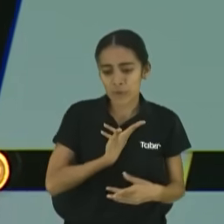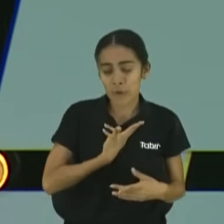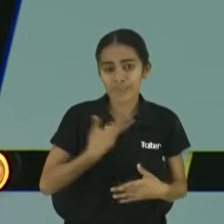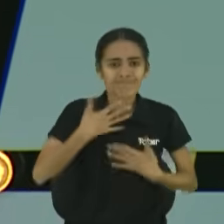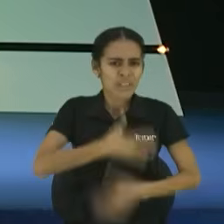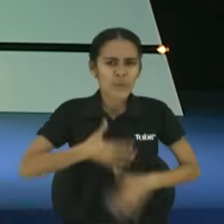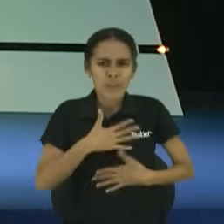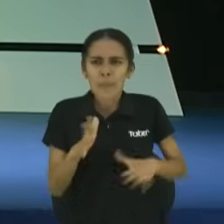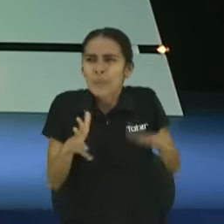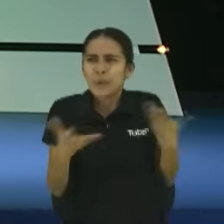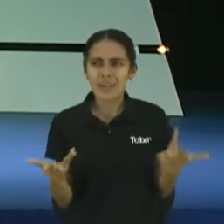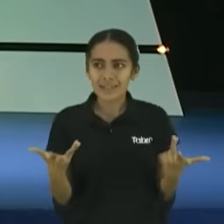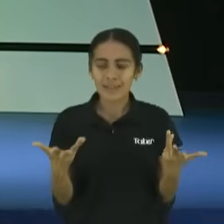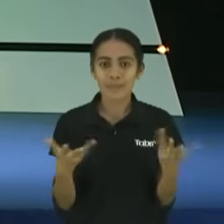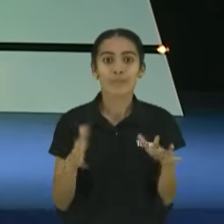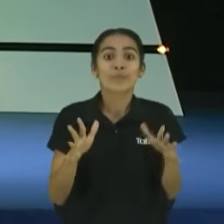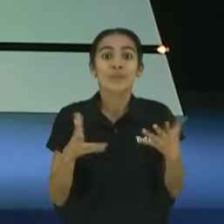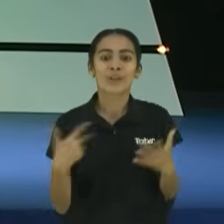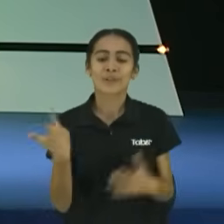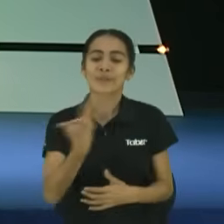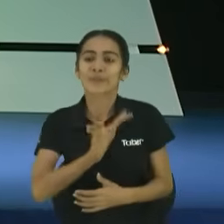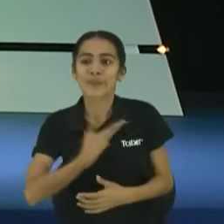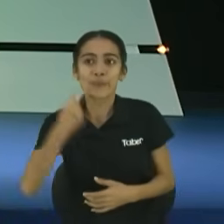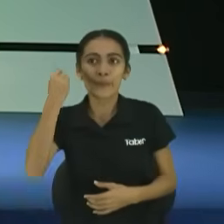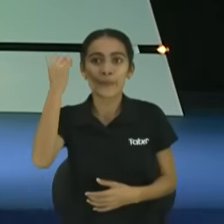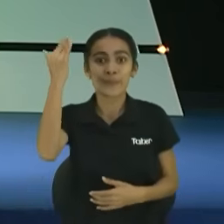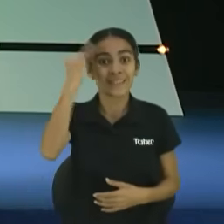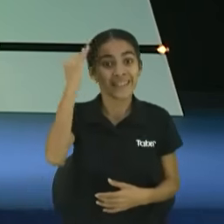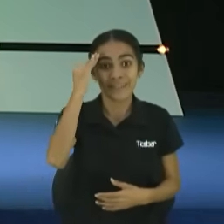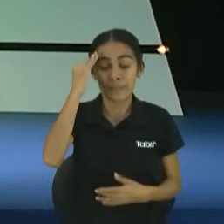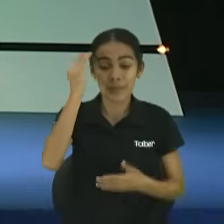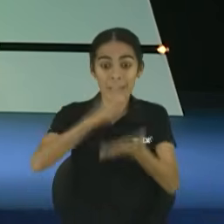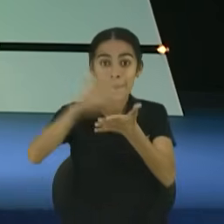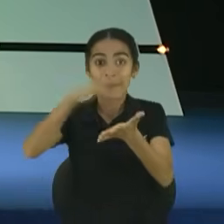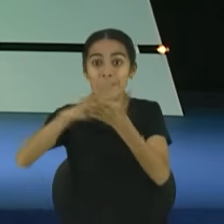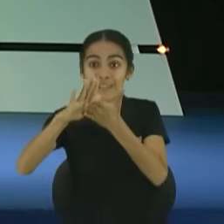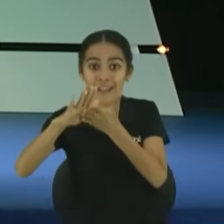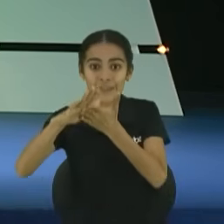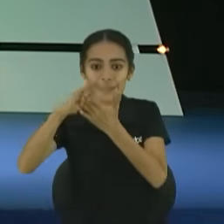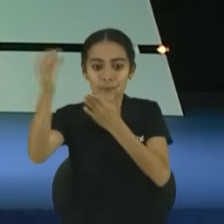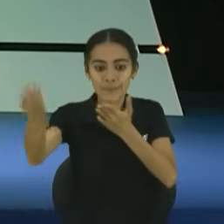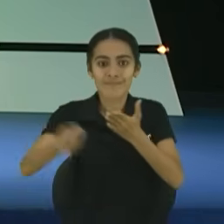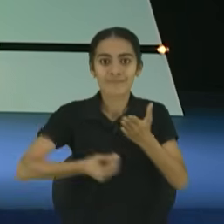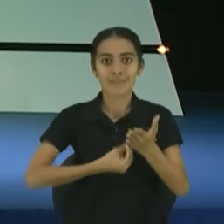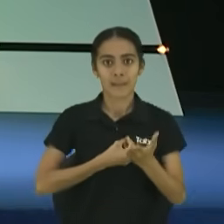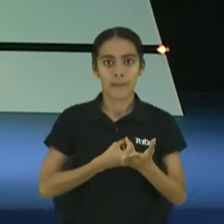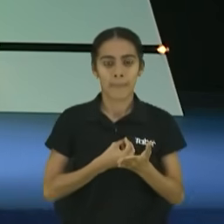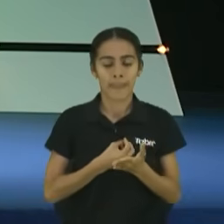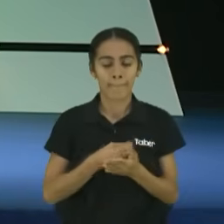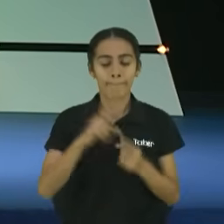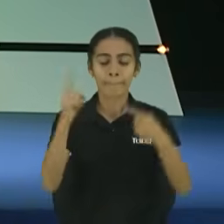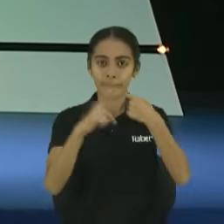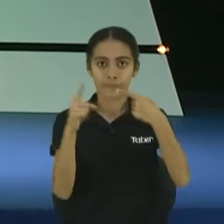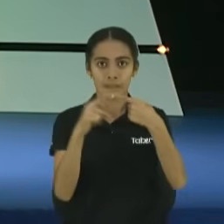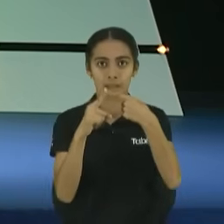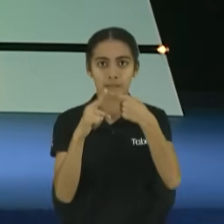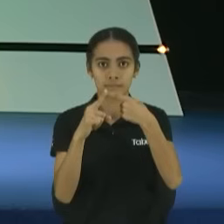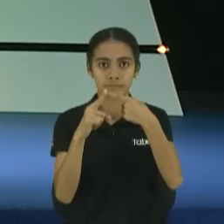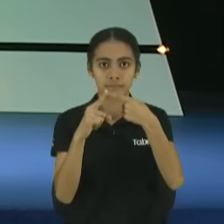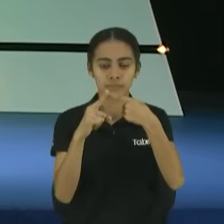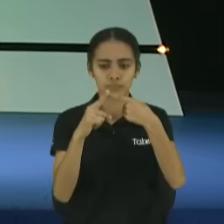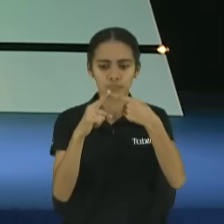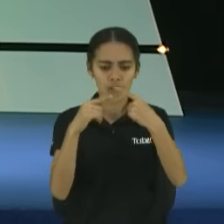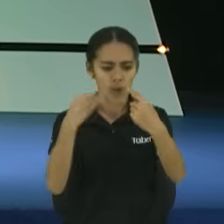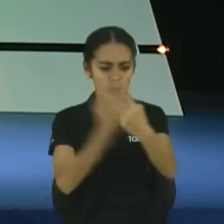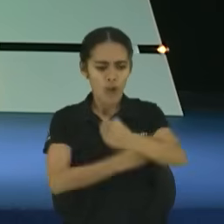disfrutado, conocido las acciones o el accionar del Espíritu Santo. ¿Y qué hace el Espíritu Santo en nosotros? En primer lugar, nos